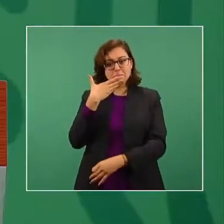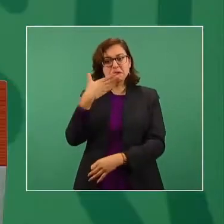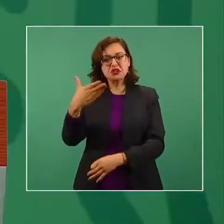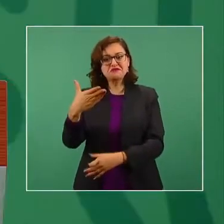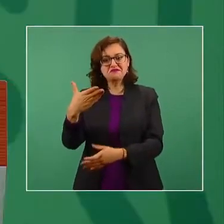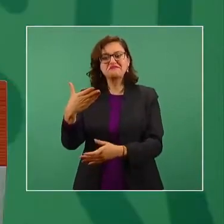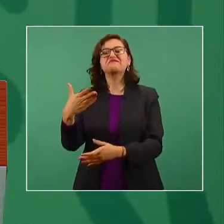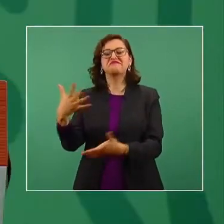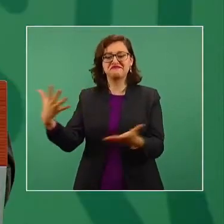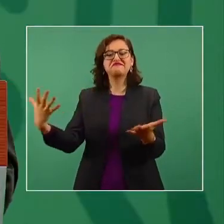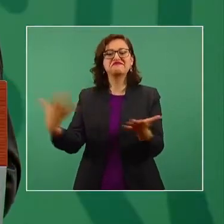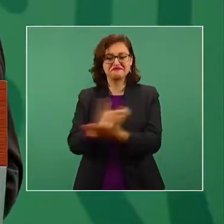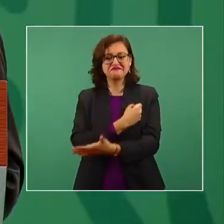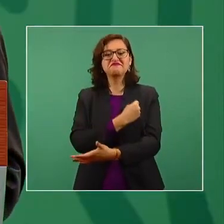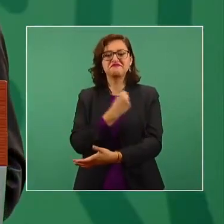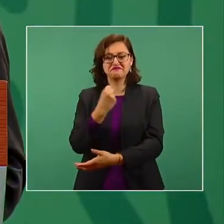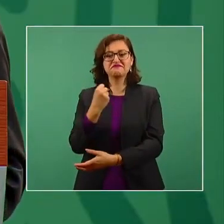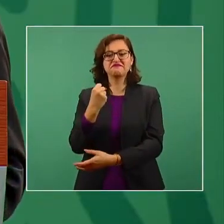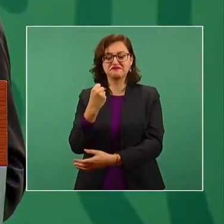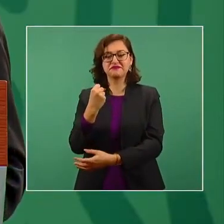gana,